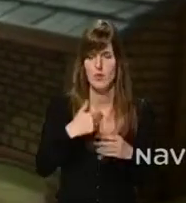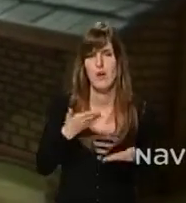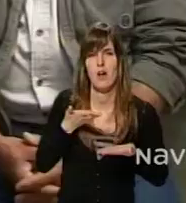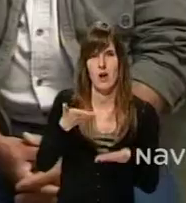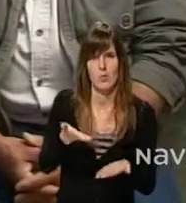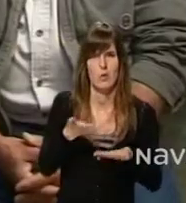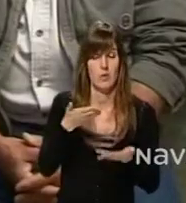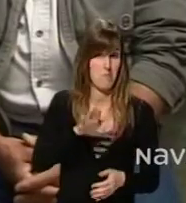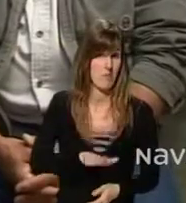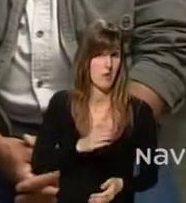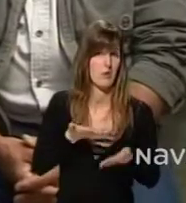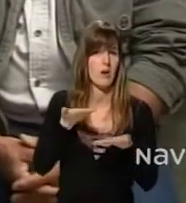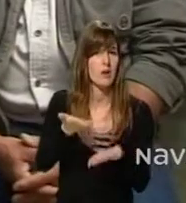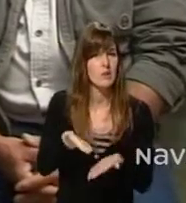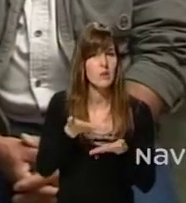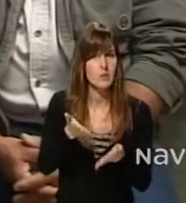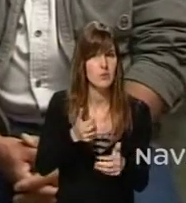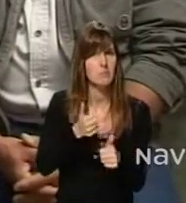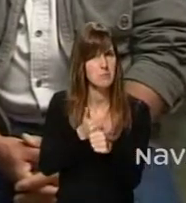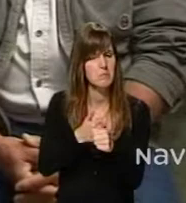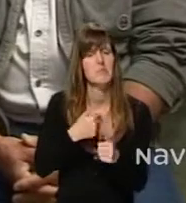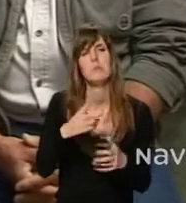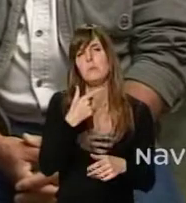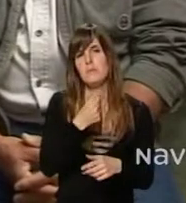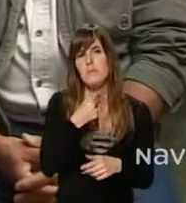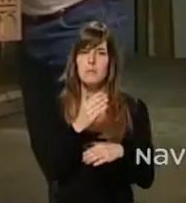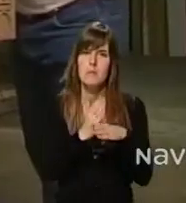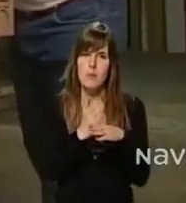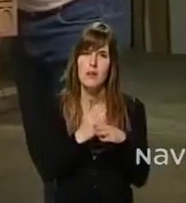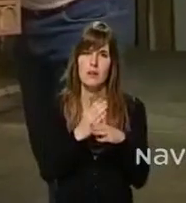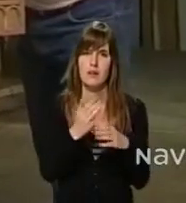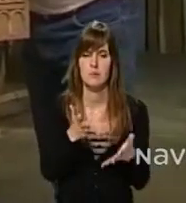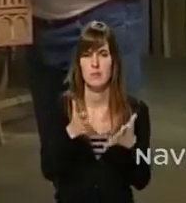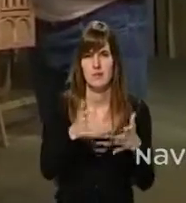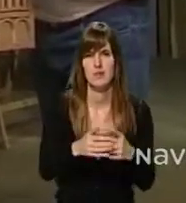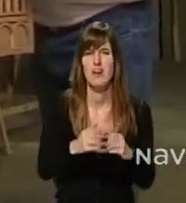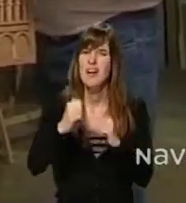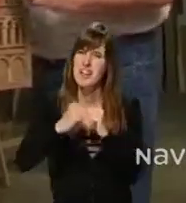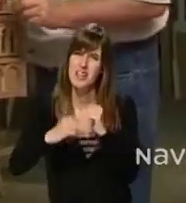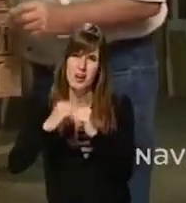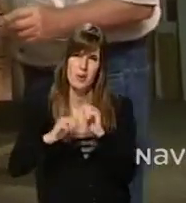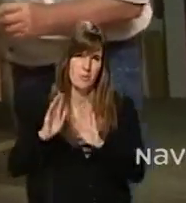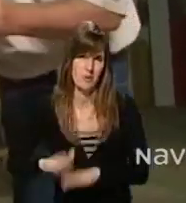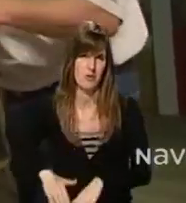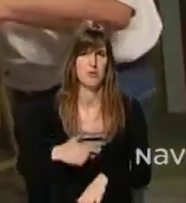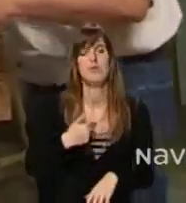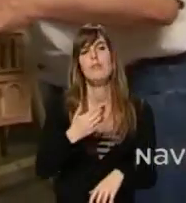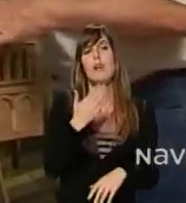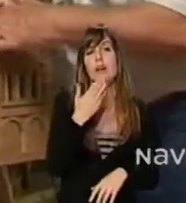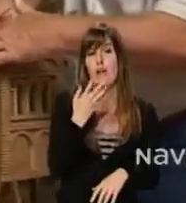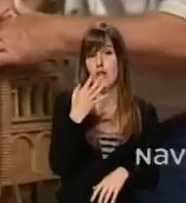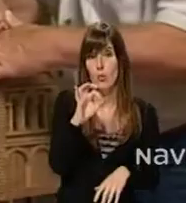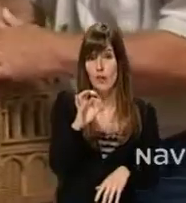demás. Y la verdad es que me gusta, el trabajo de la madera me gusta más que el del hierro. Desde los 40 años llevo